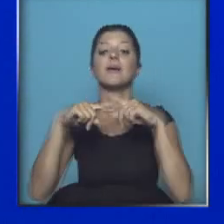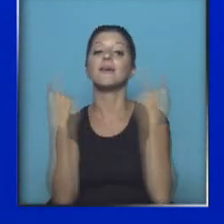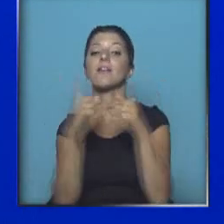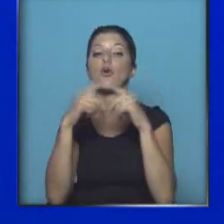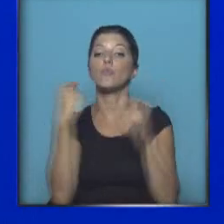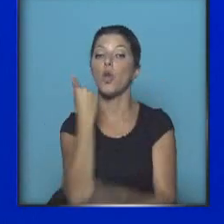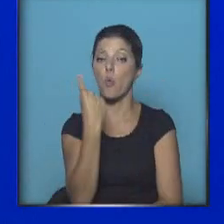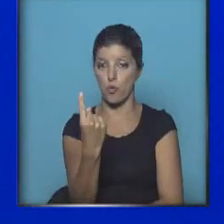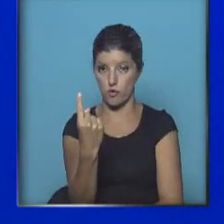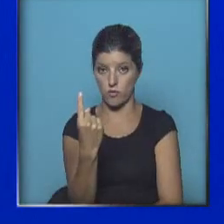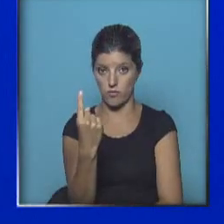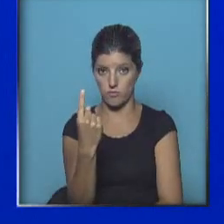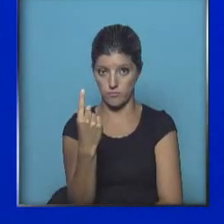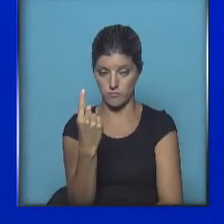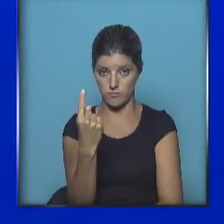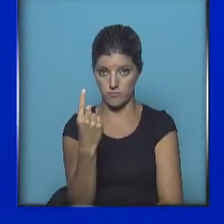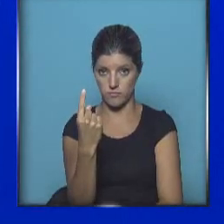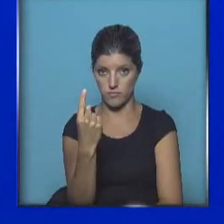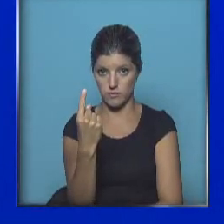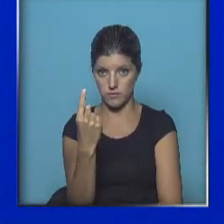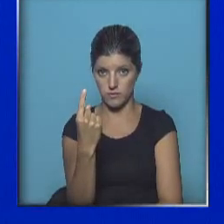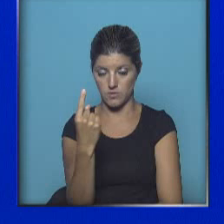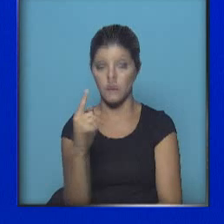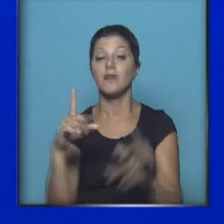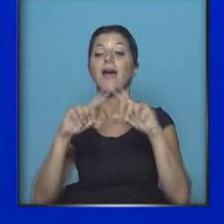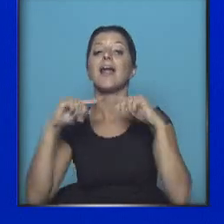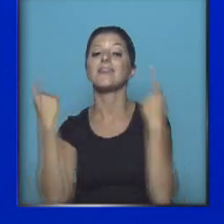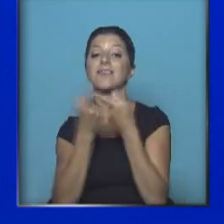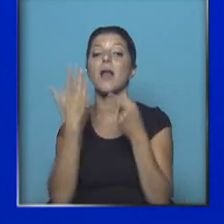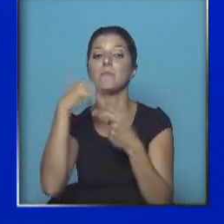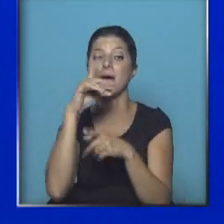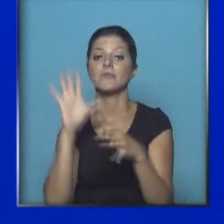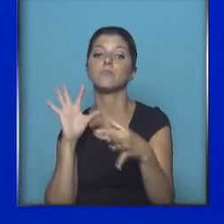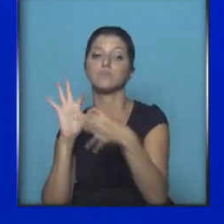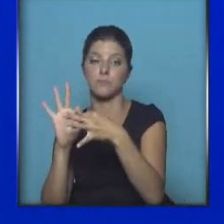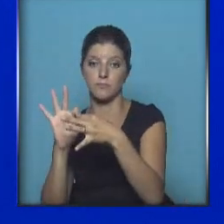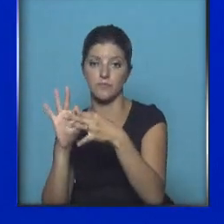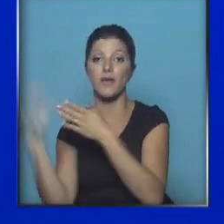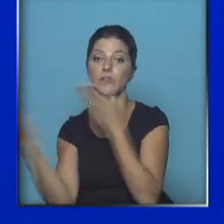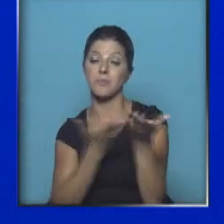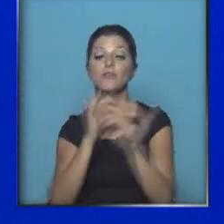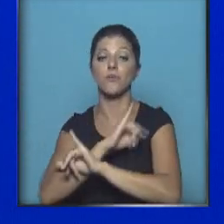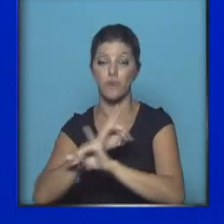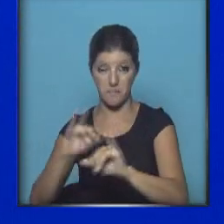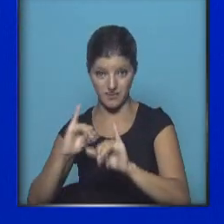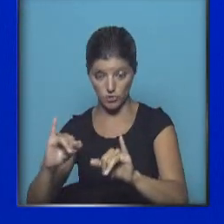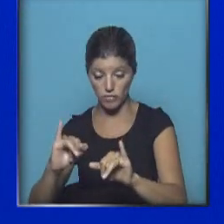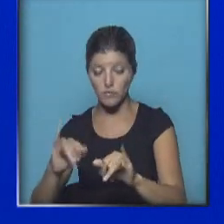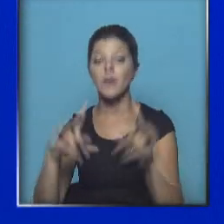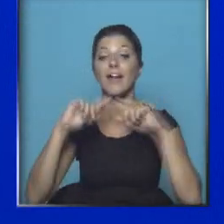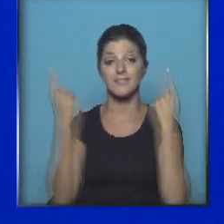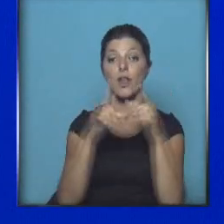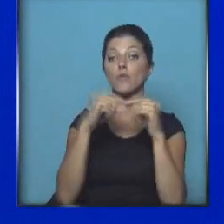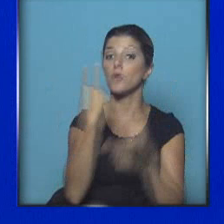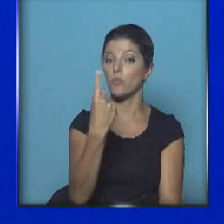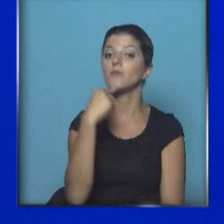la Cámara Federal, que es la sala más vinculada a los servicios de informaciones justamente,